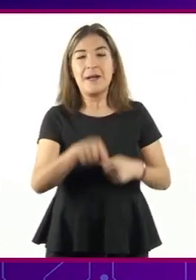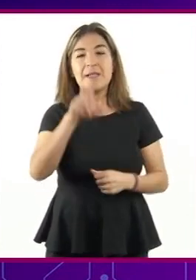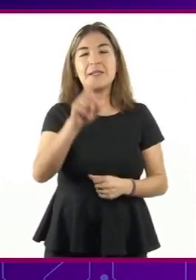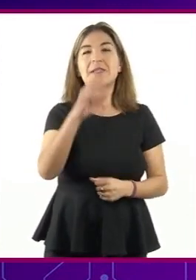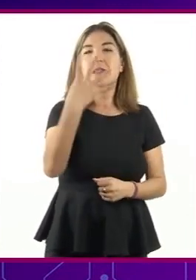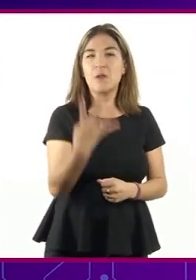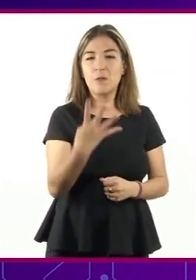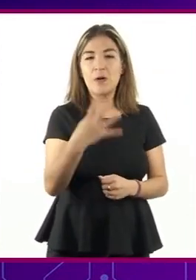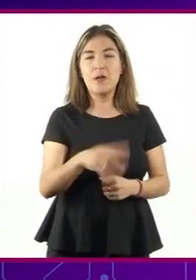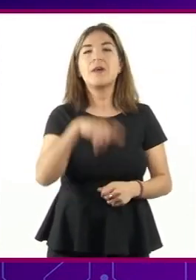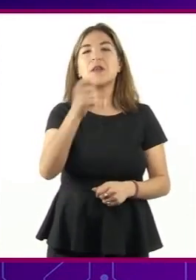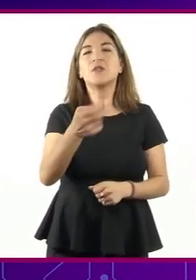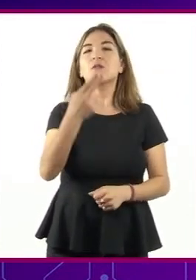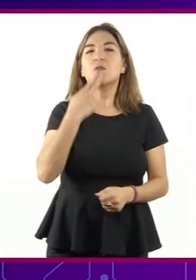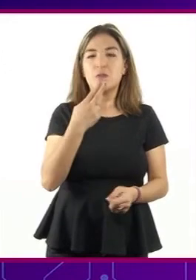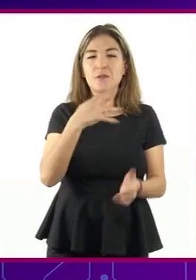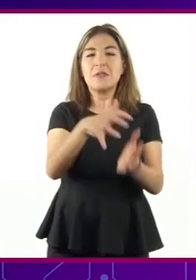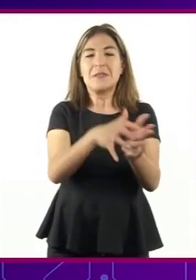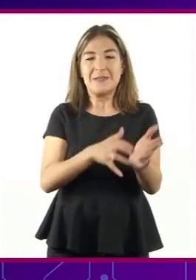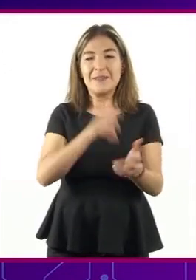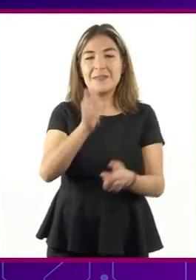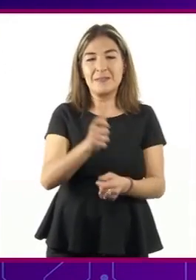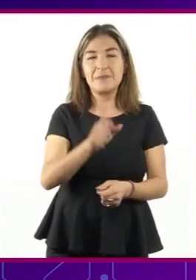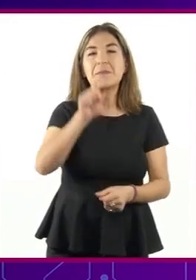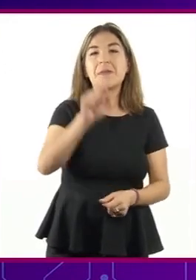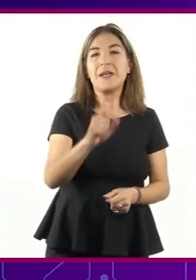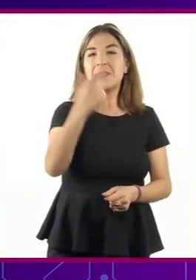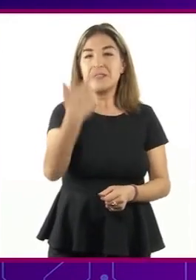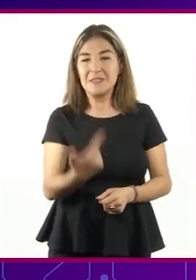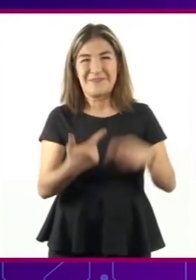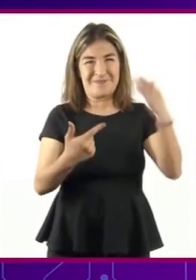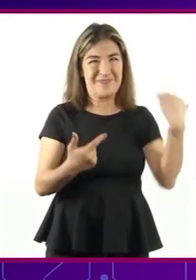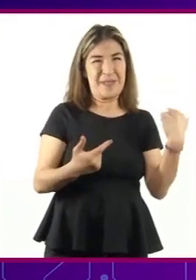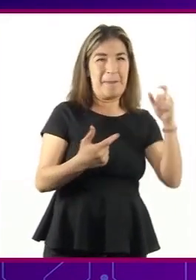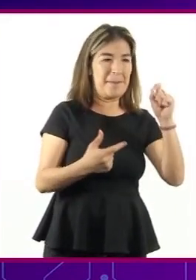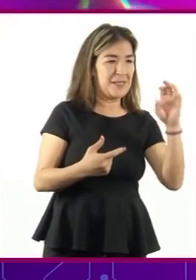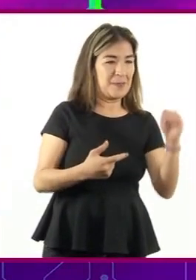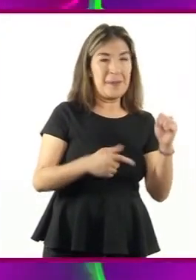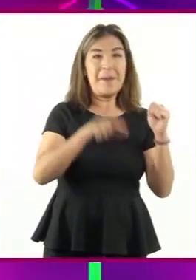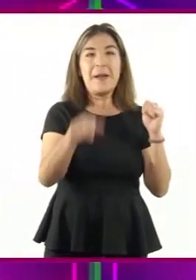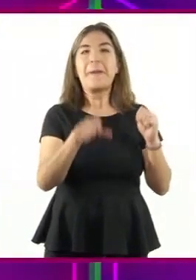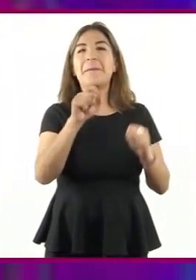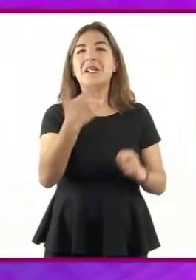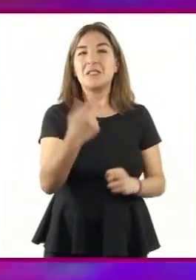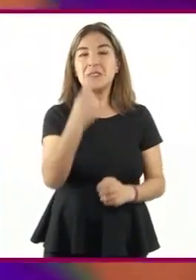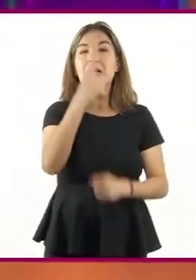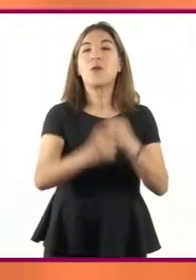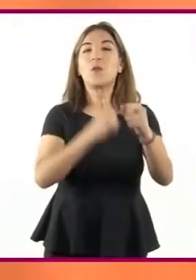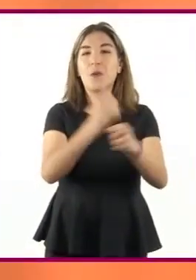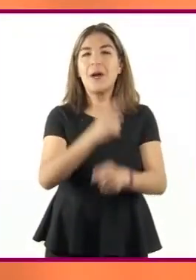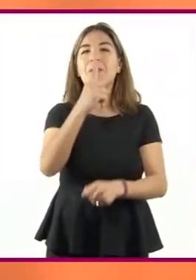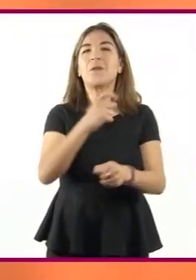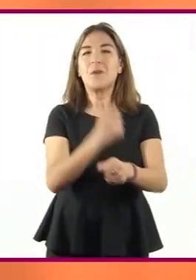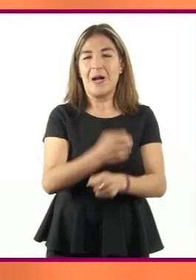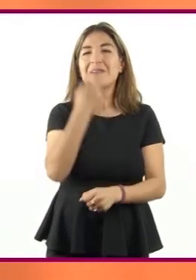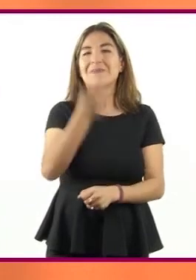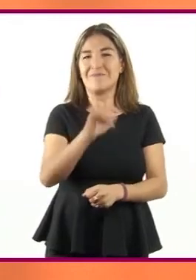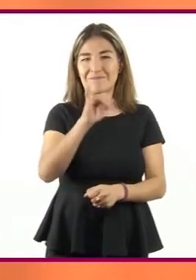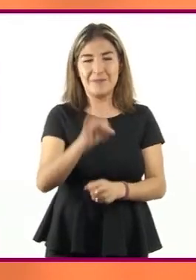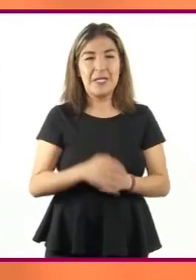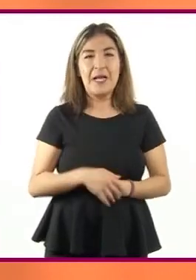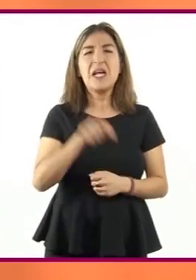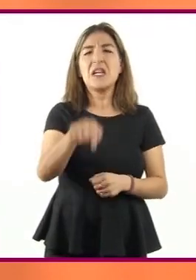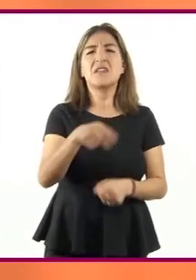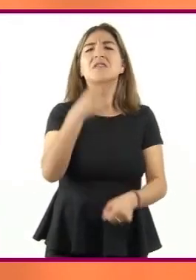consumo de energía también pasó de 29 a 27 kWh por año. Es correcto. La segunda lavadora